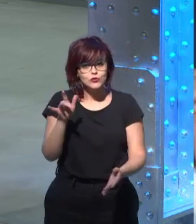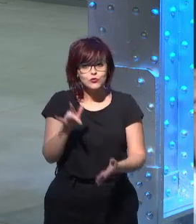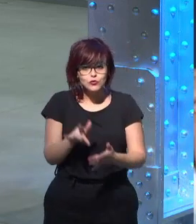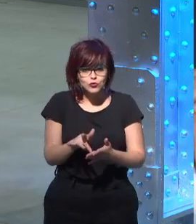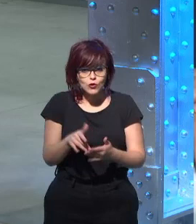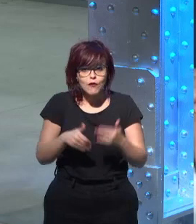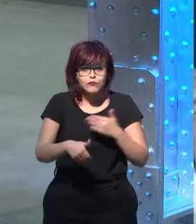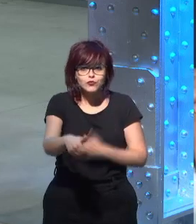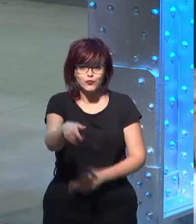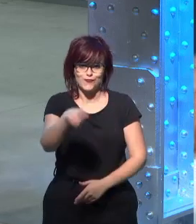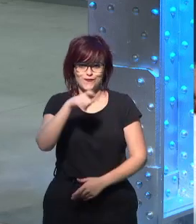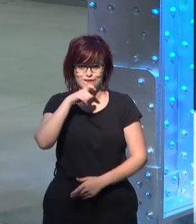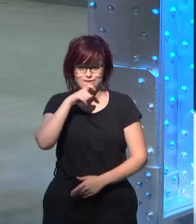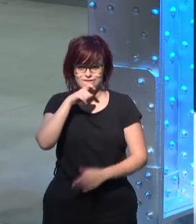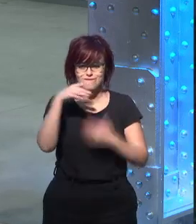suceder. Muchas gracias.